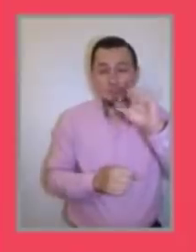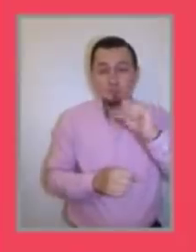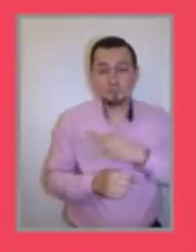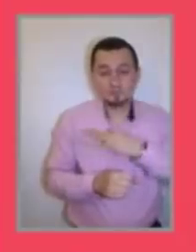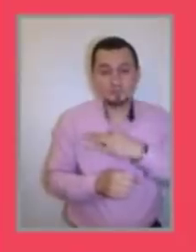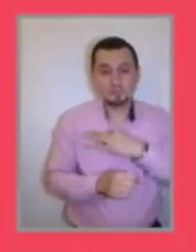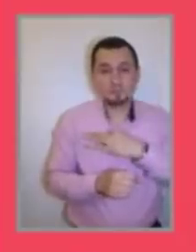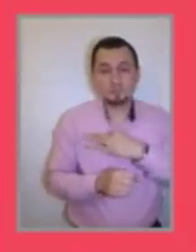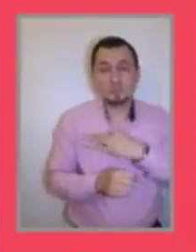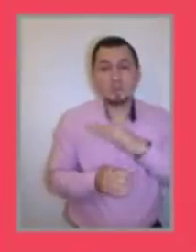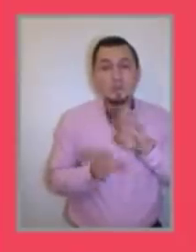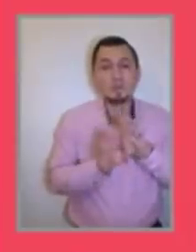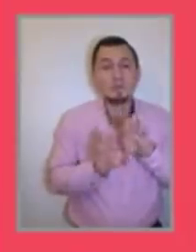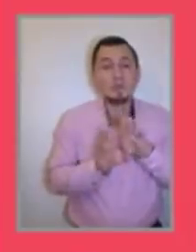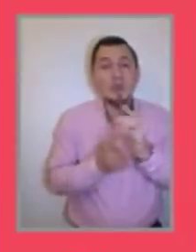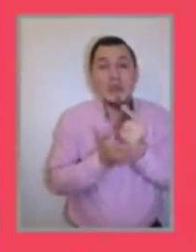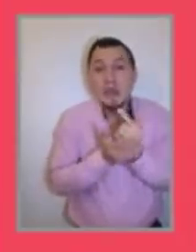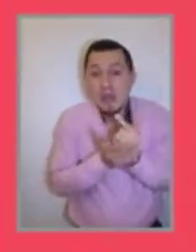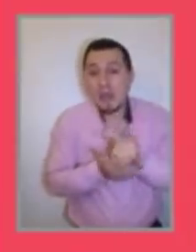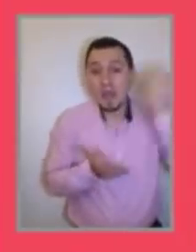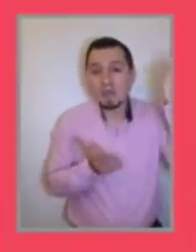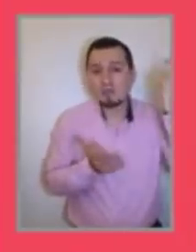sido un factor